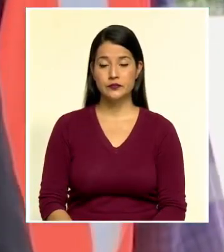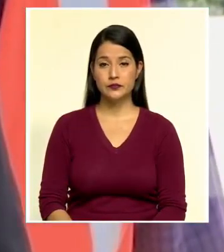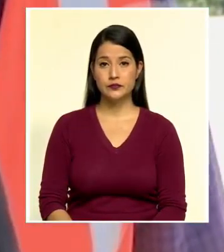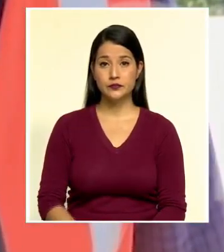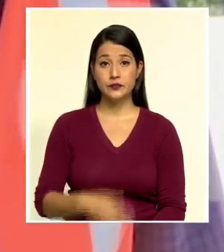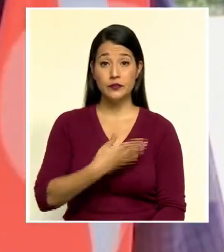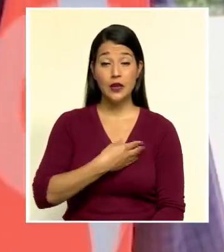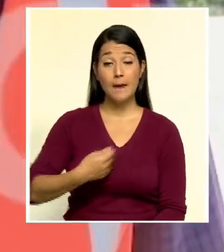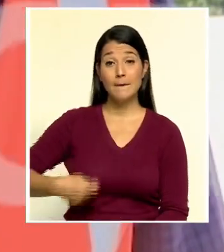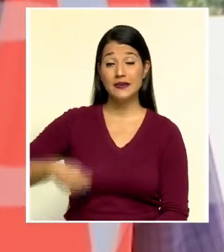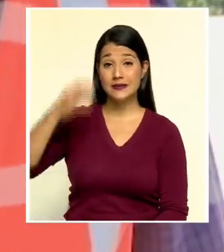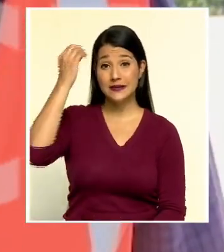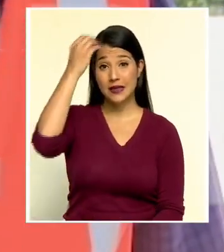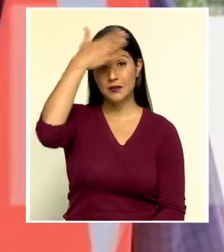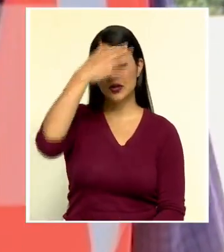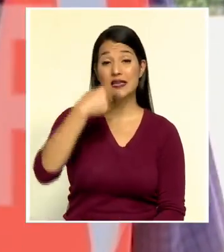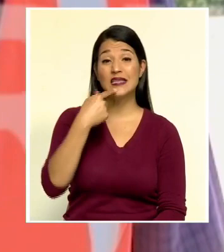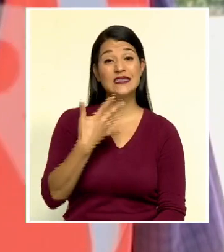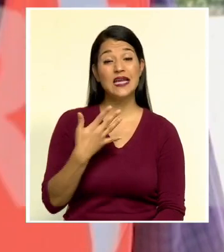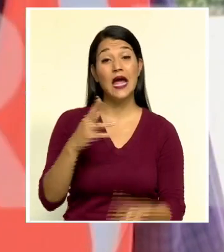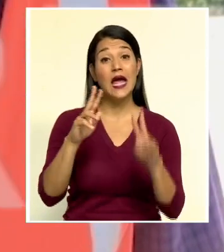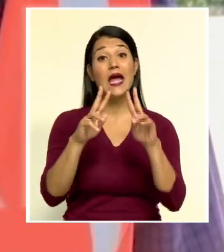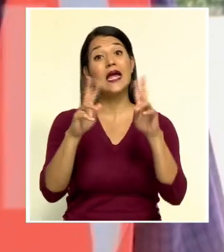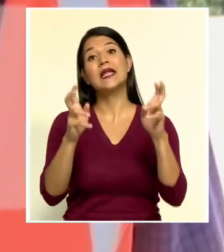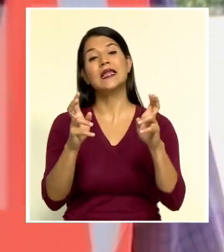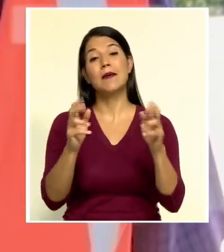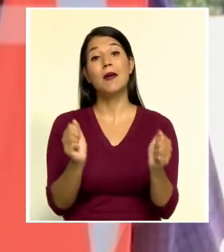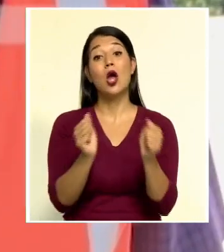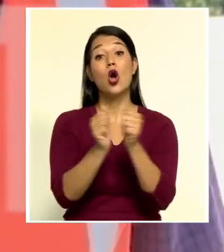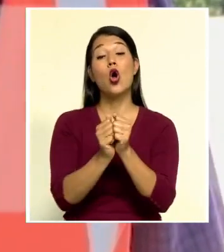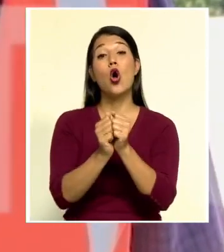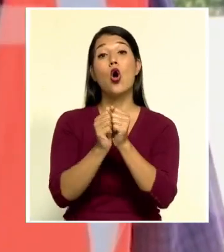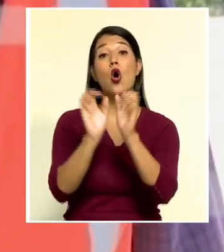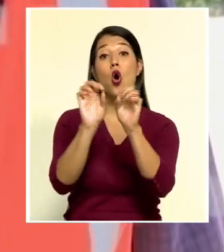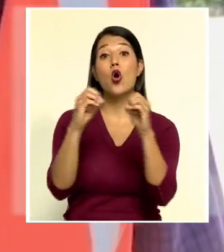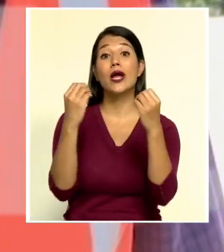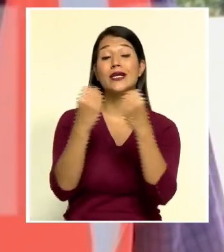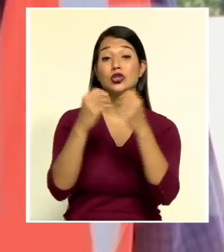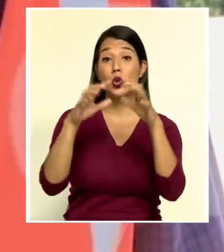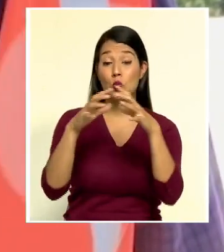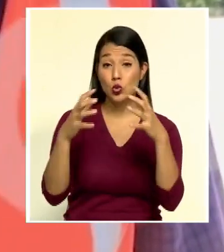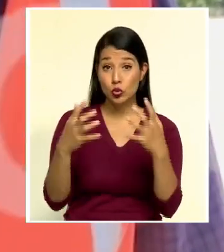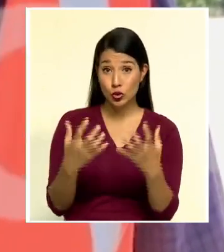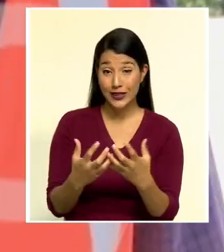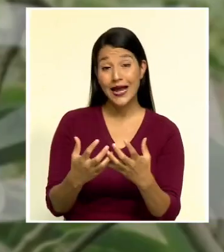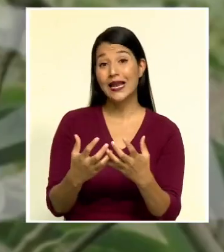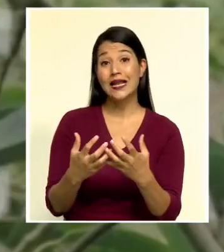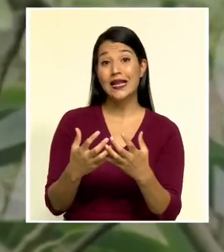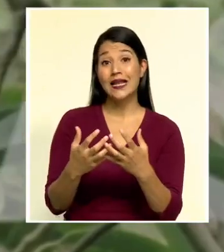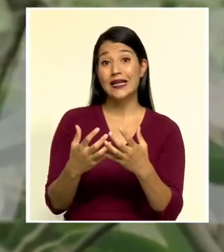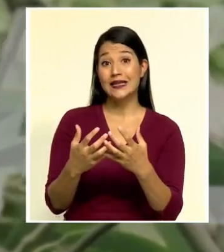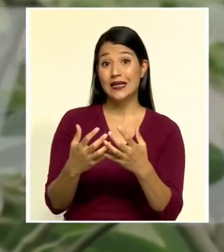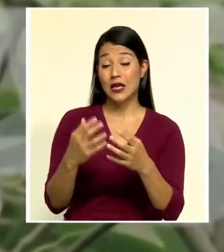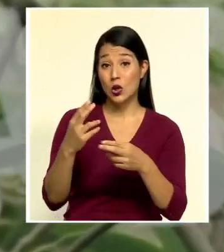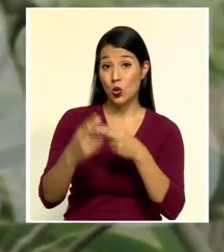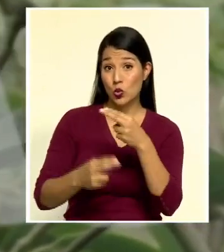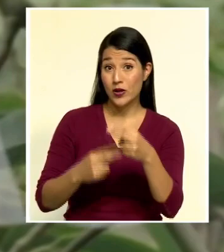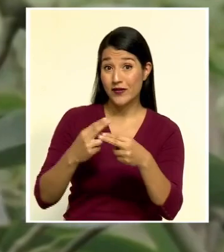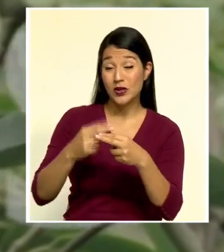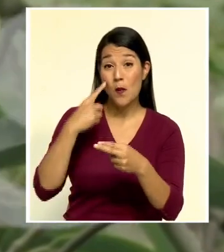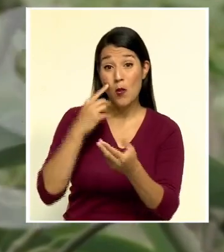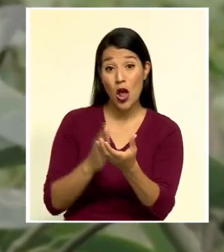El presidente Alvarado asegura que el tema del litigio con la Organización Mundial del Comercio por el aguacate Hass se convirtió en